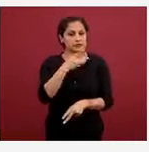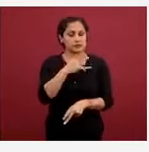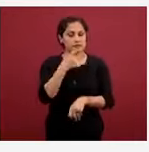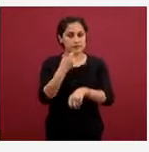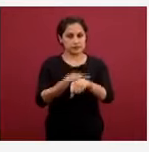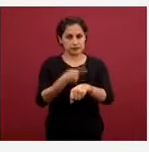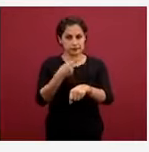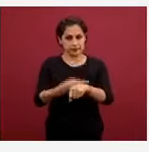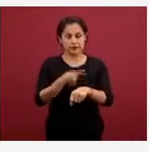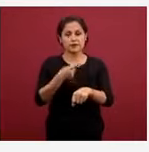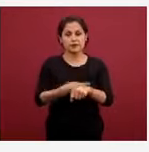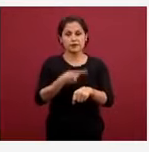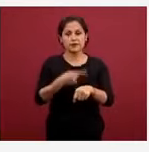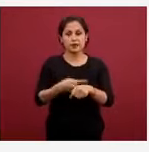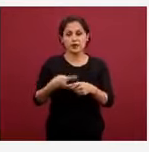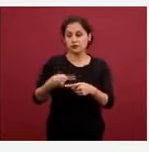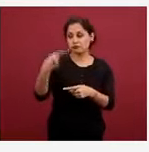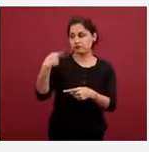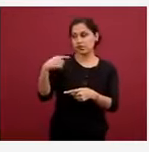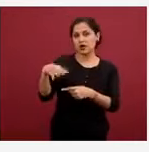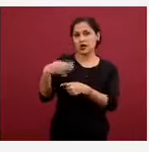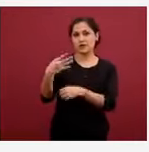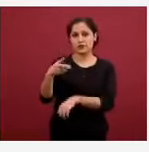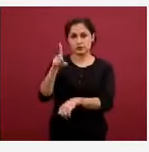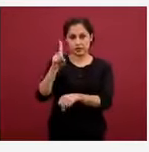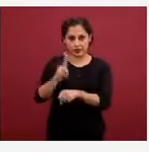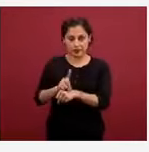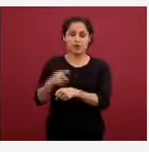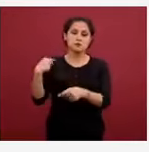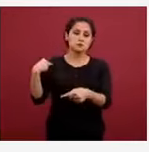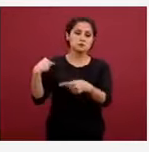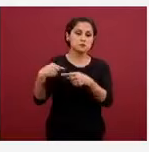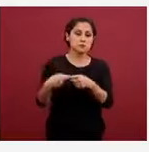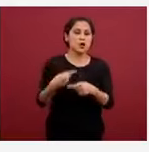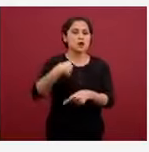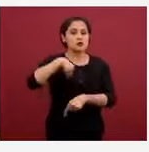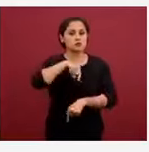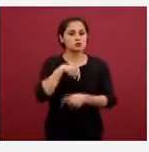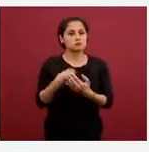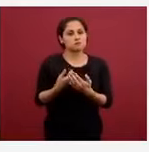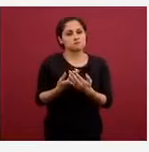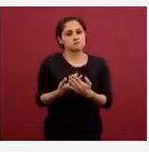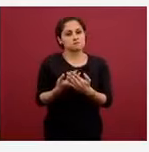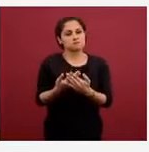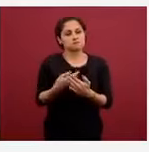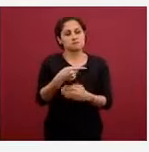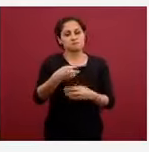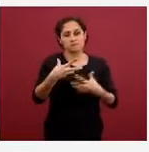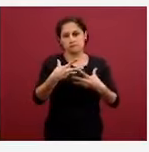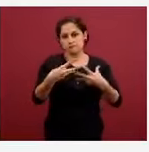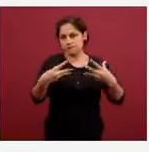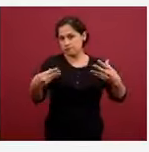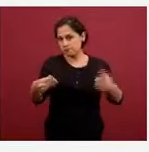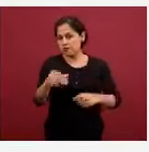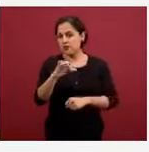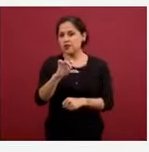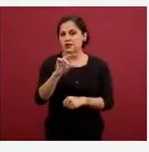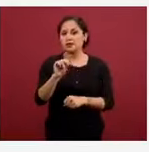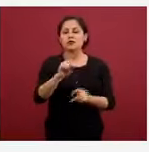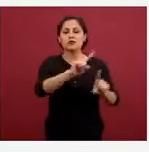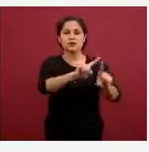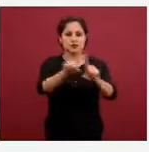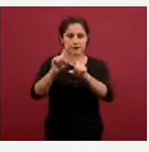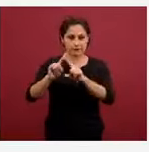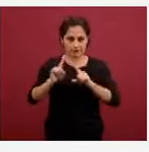últimos 14 días y que por lo tanto pues representan la actividad de la pandemia en sí, de las diferentes epidemias que están